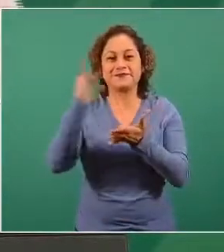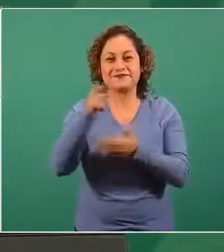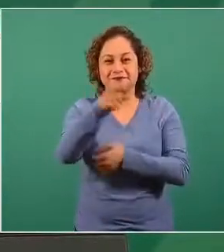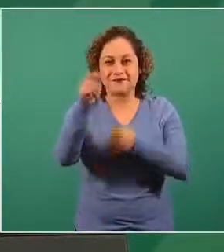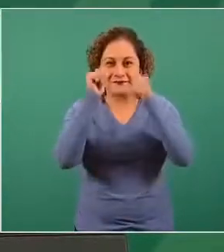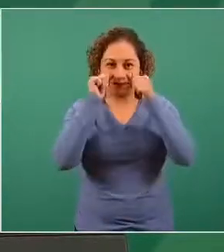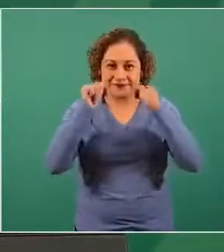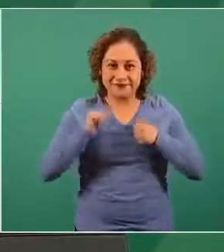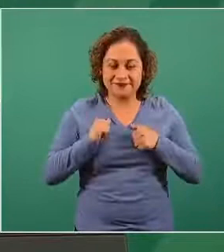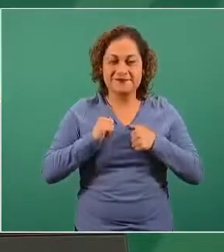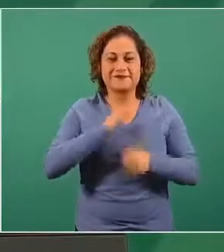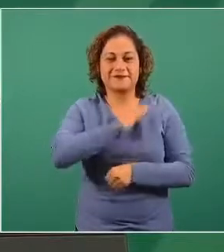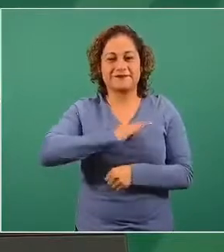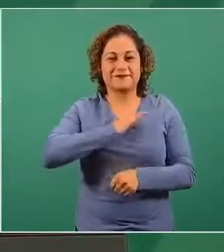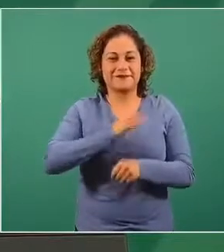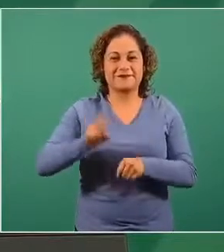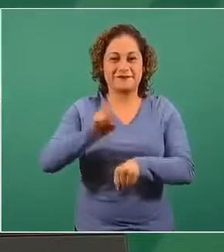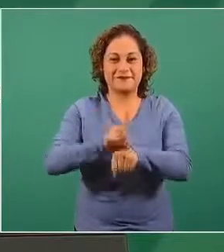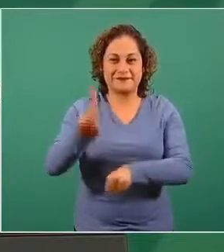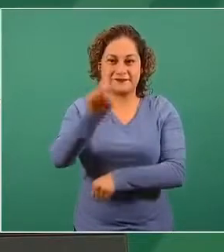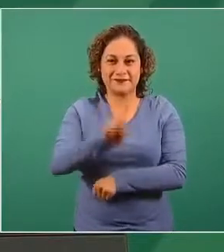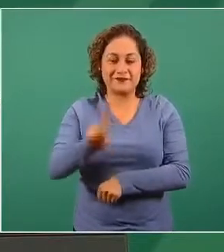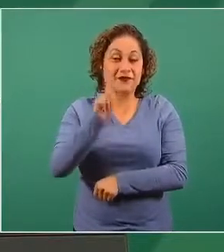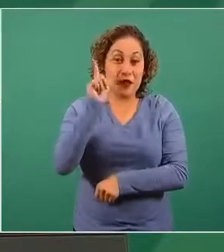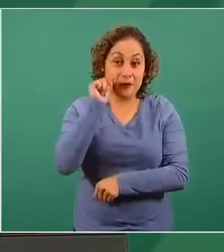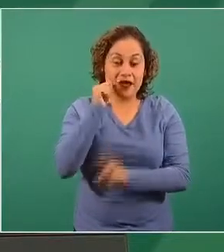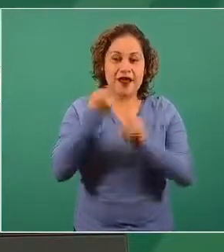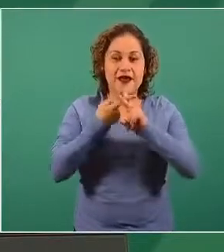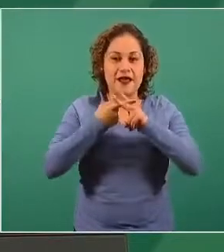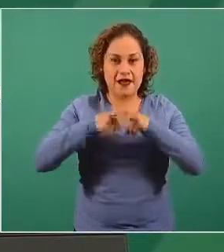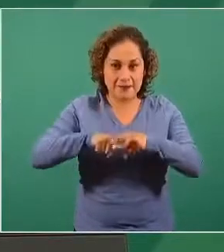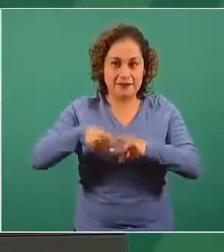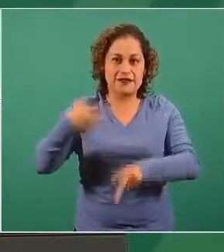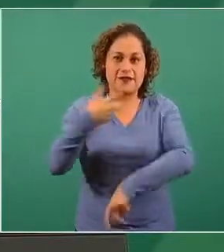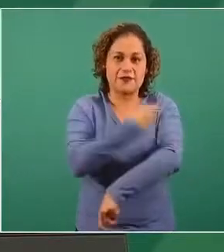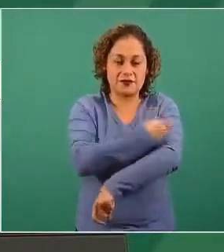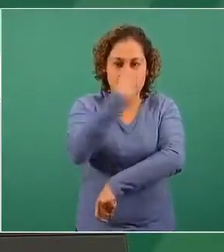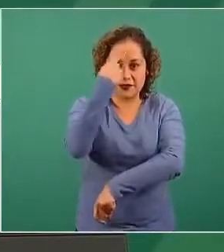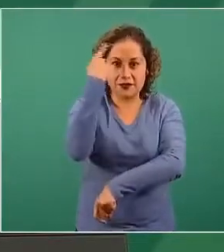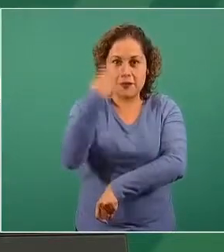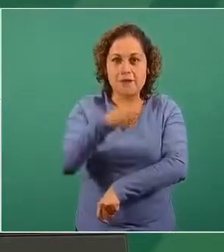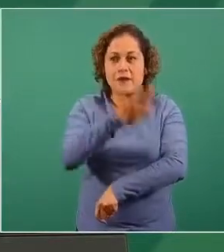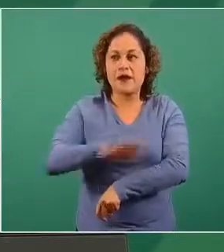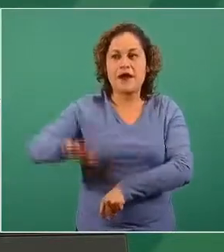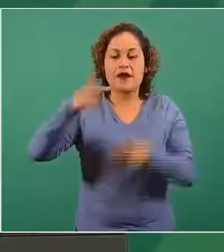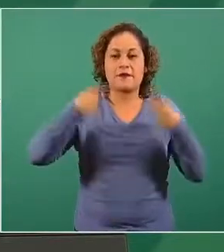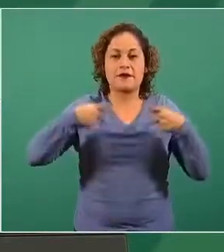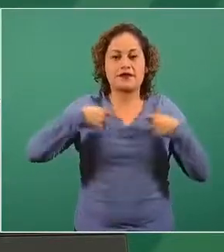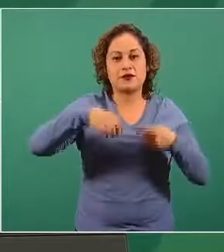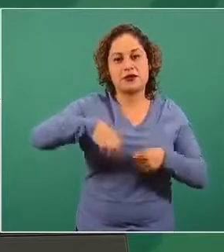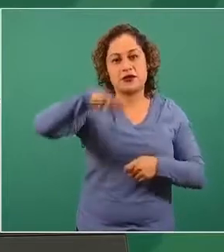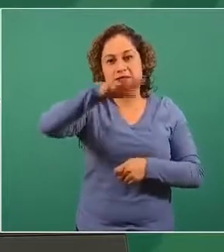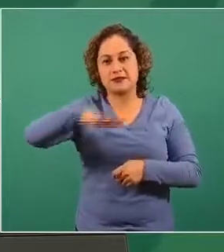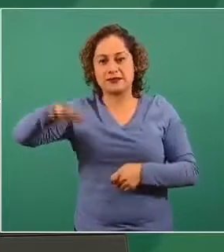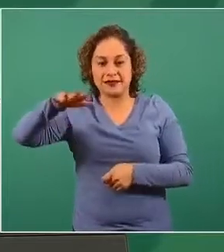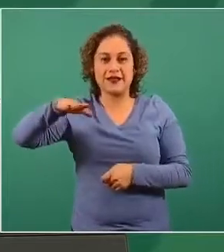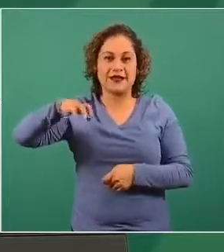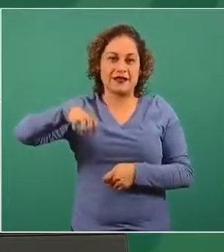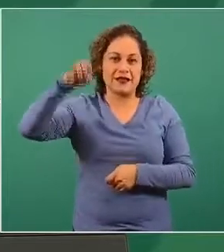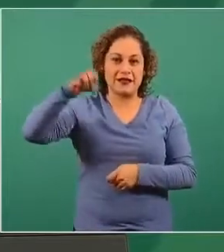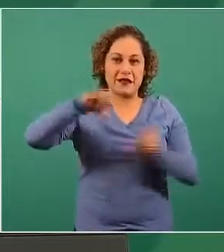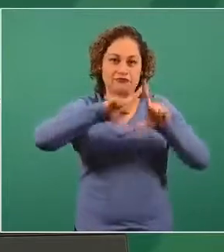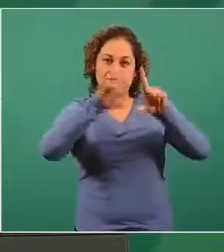atención. Feliz domingo. Mañana empieza la vacunación de personas adultas mayores en nuestro país, en todo